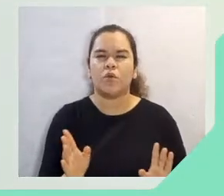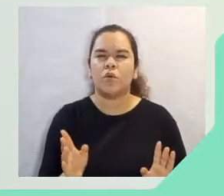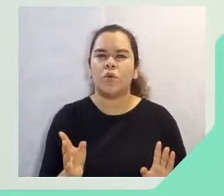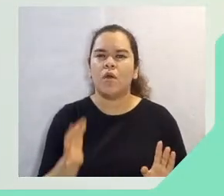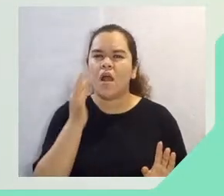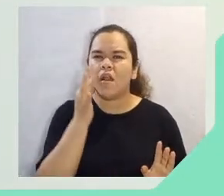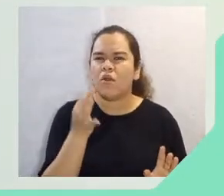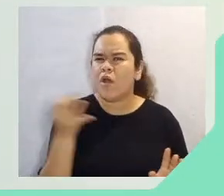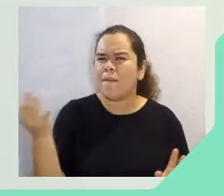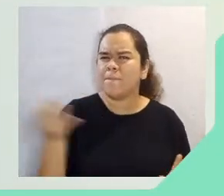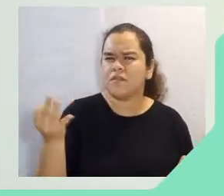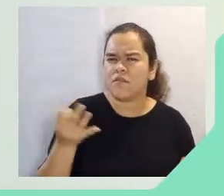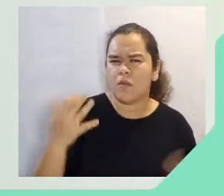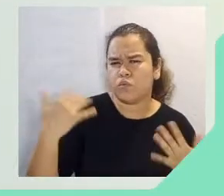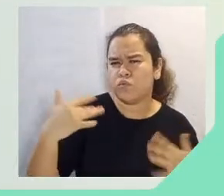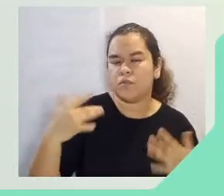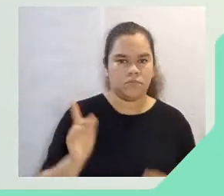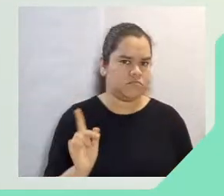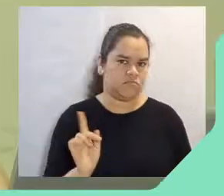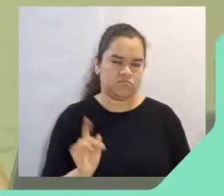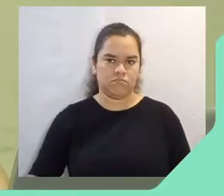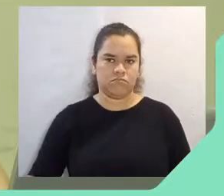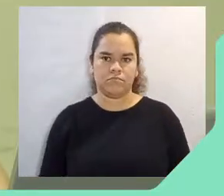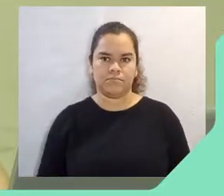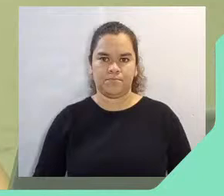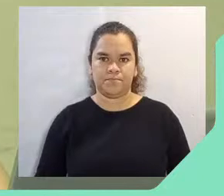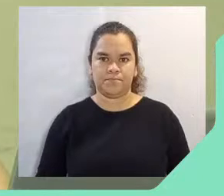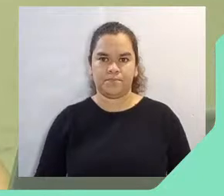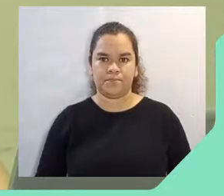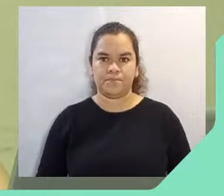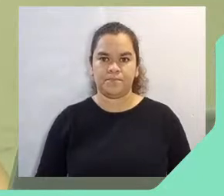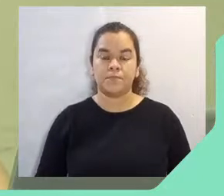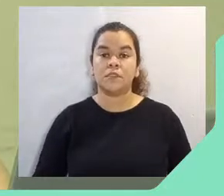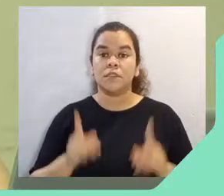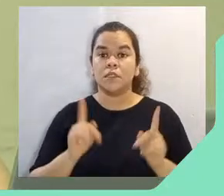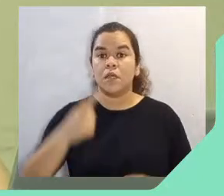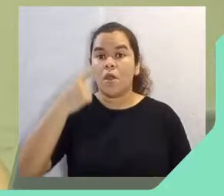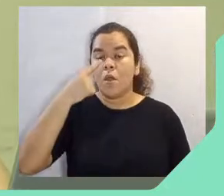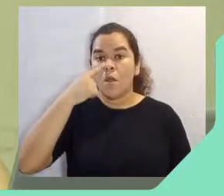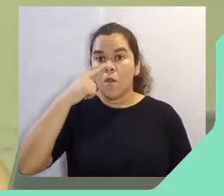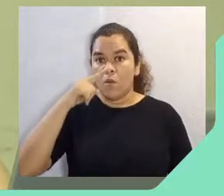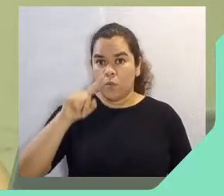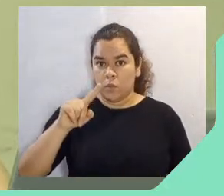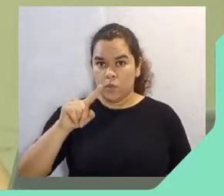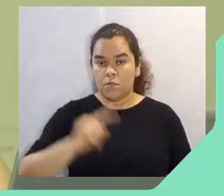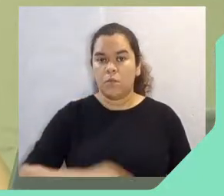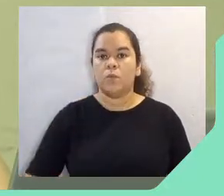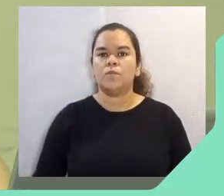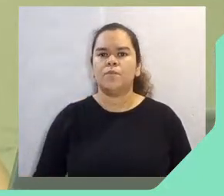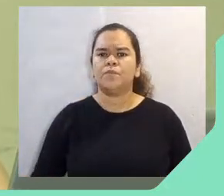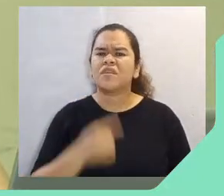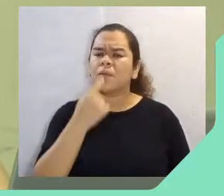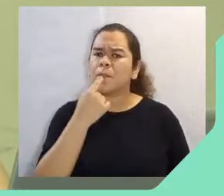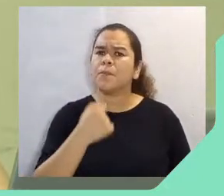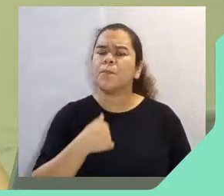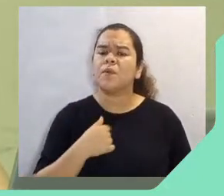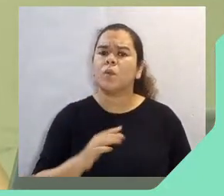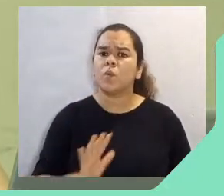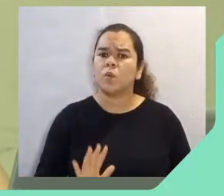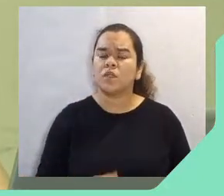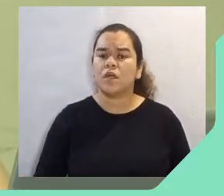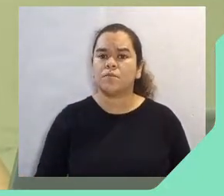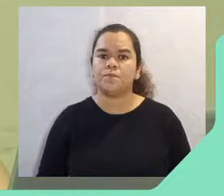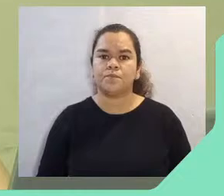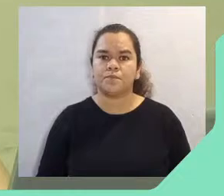nada avanzado. Perfecto. Y por último, nos consultan, en líneas generales, ¿cuál sería